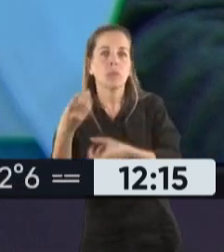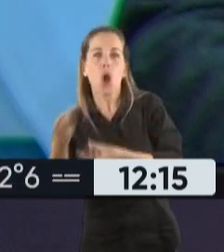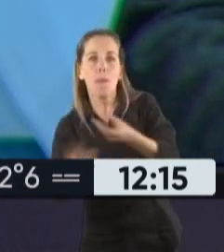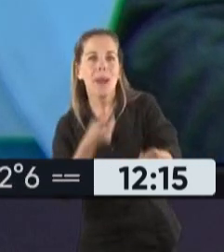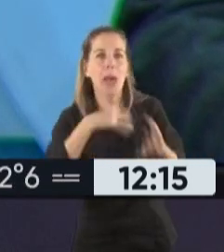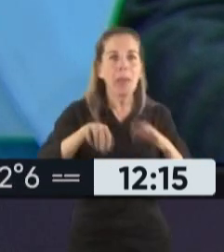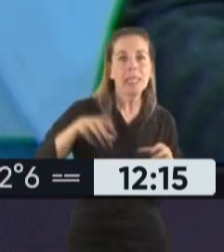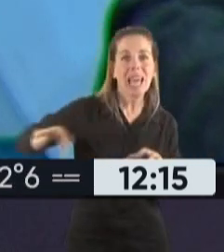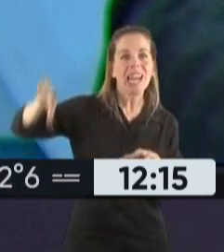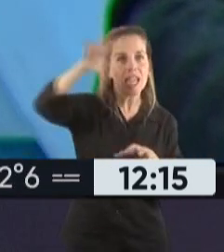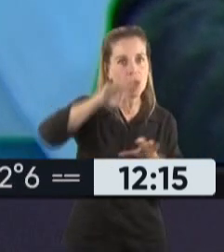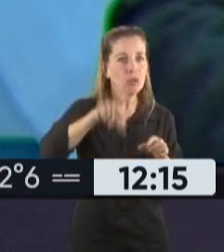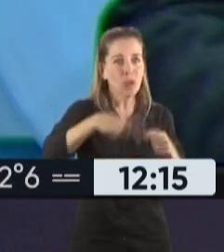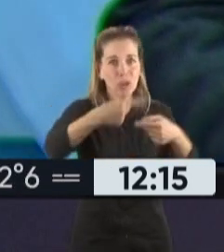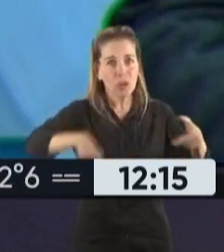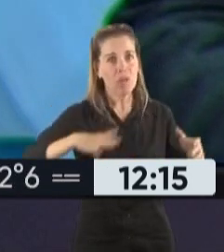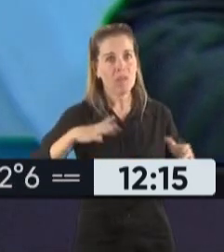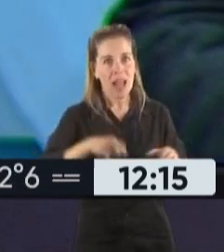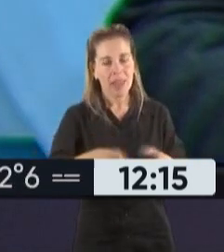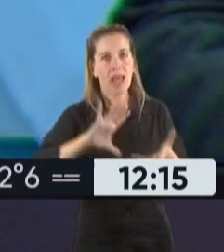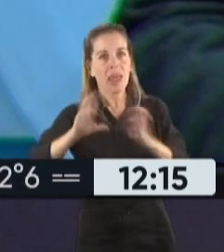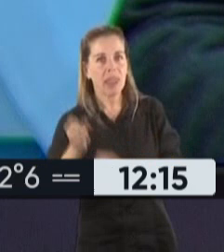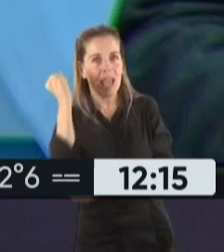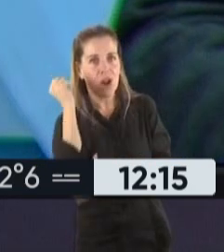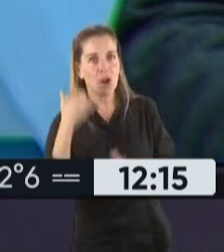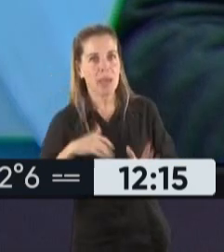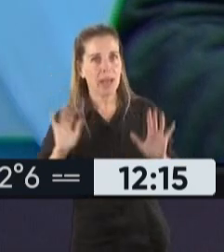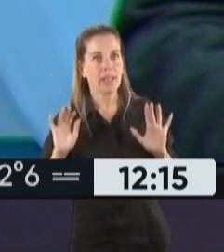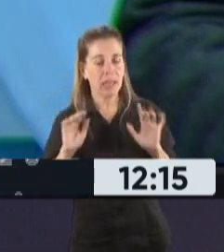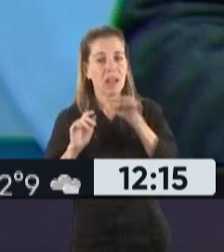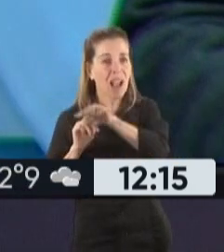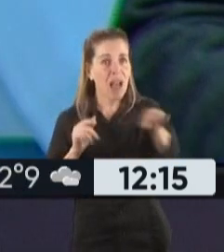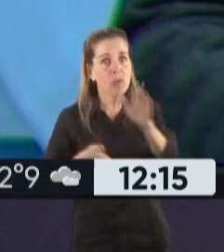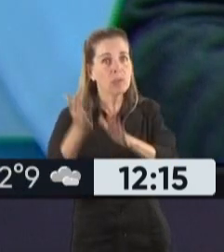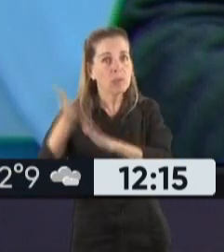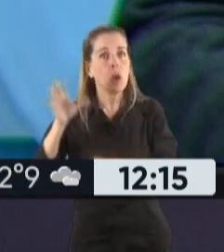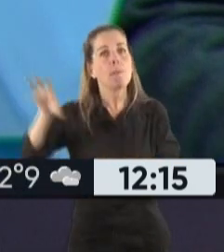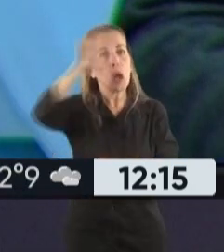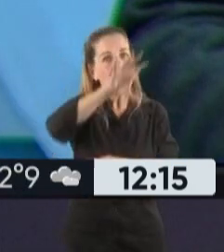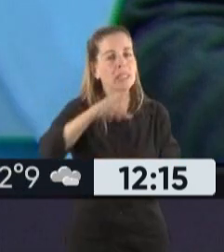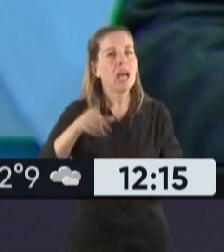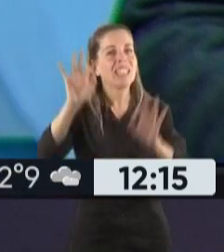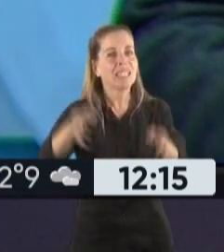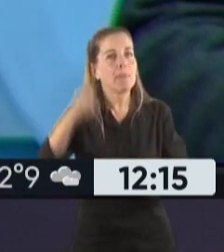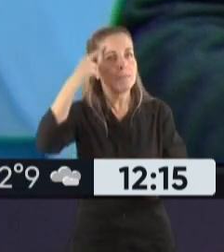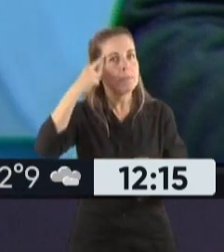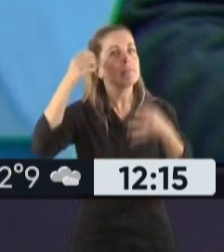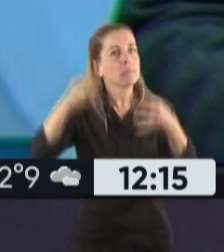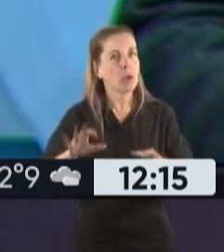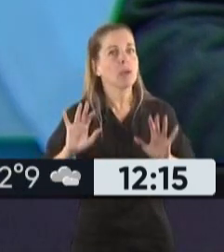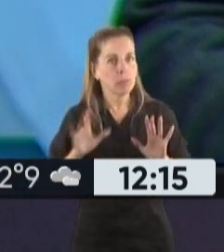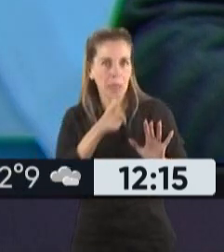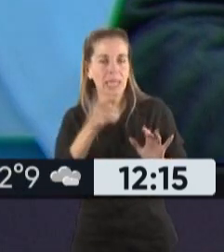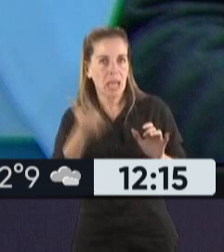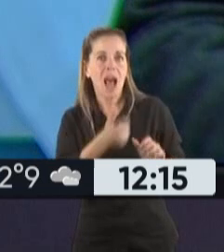Todo eso ha sido un enorme daño para la economía argentina. Pero vuelvan con la convicción de que parece que agüita